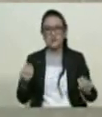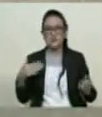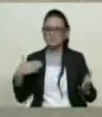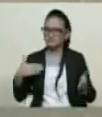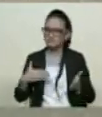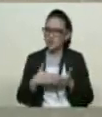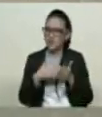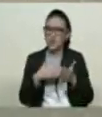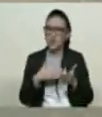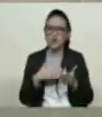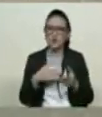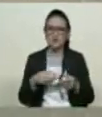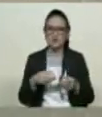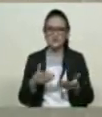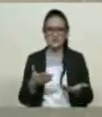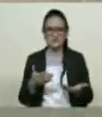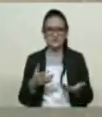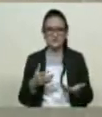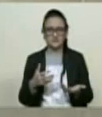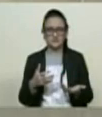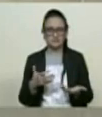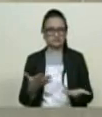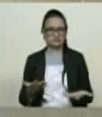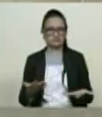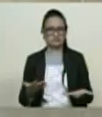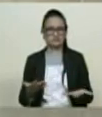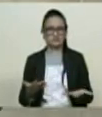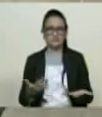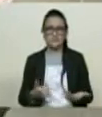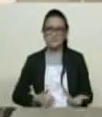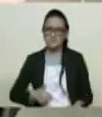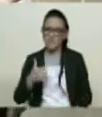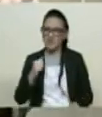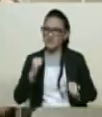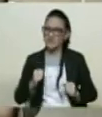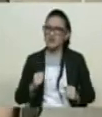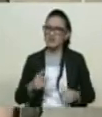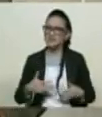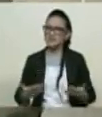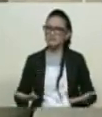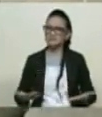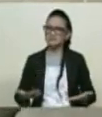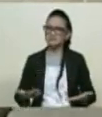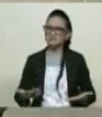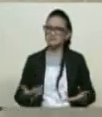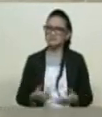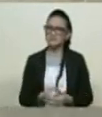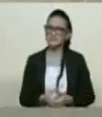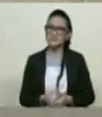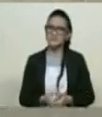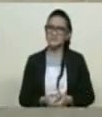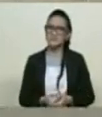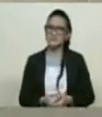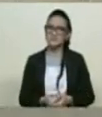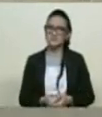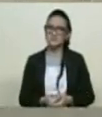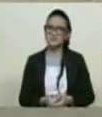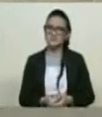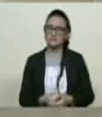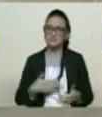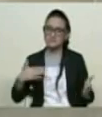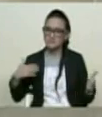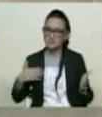en su infraestructura. Pero lo más duro y lo más fuerte de todo, atacaron